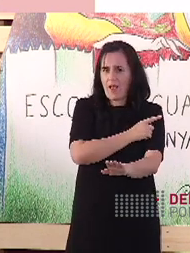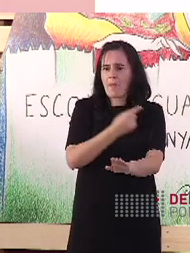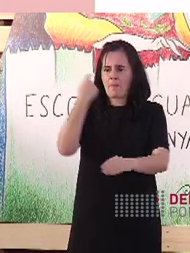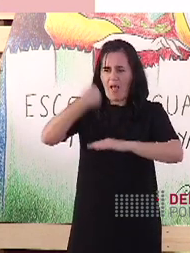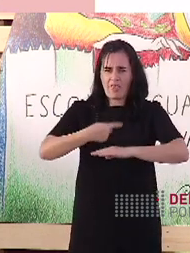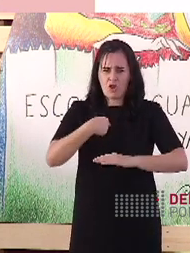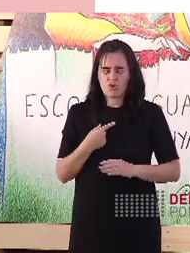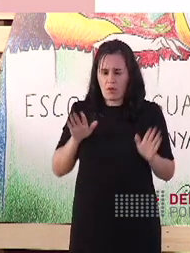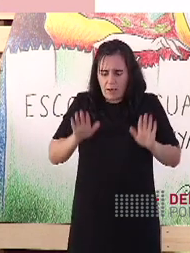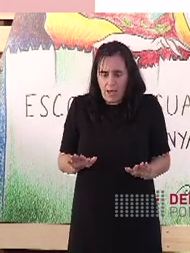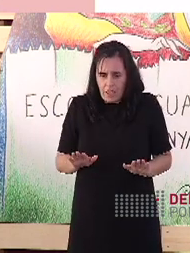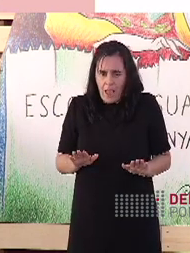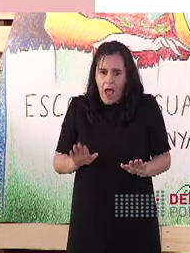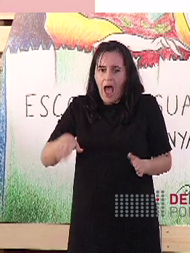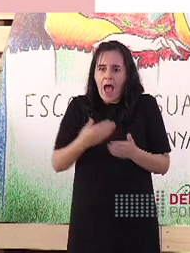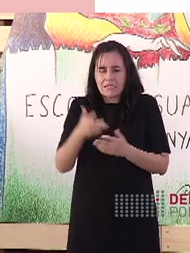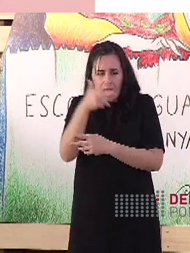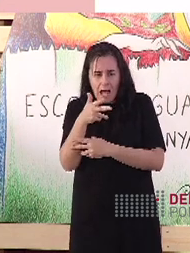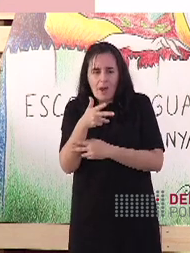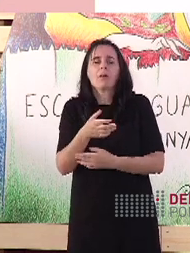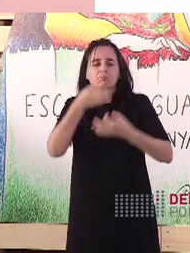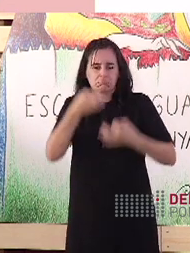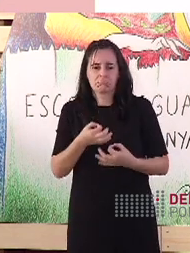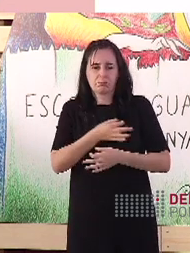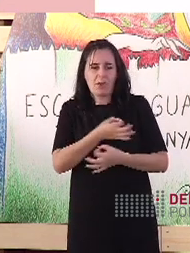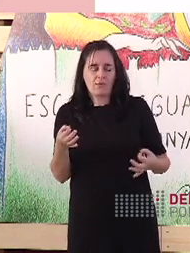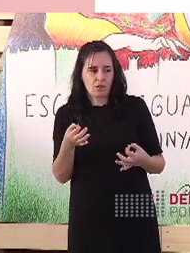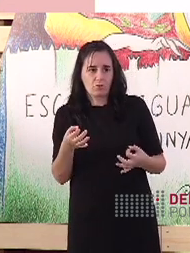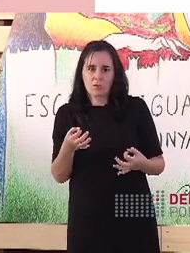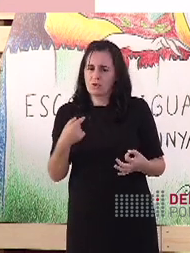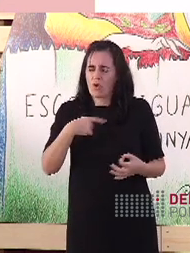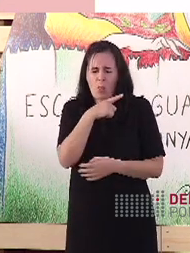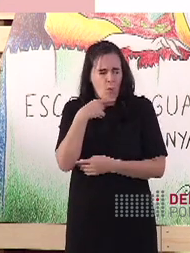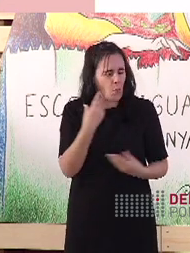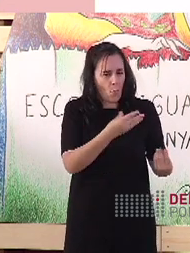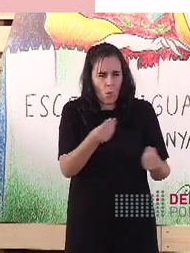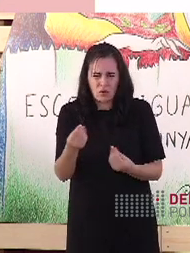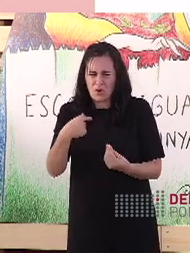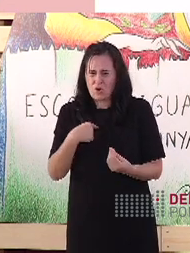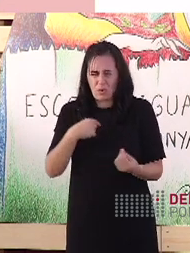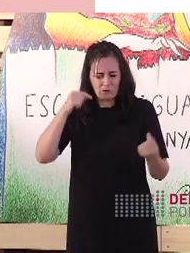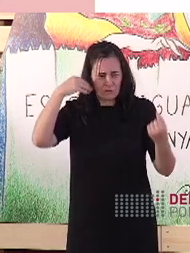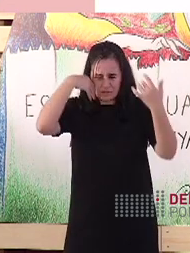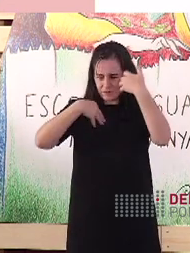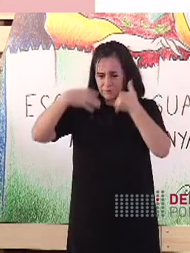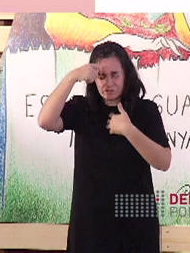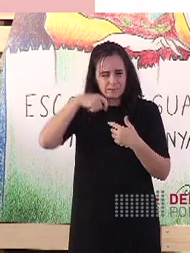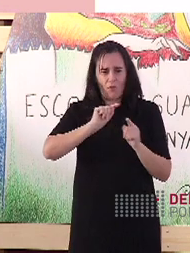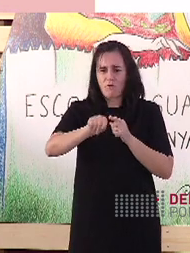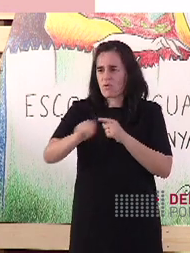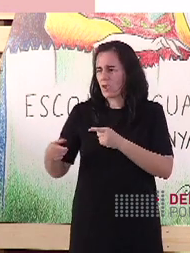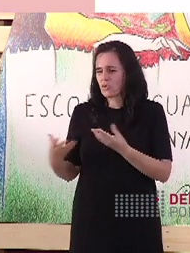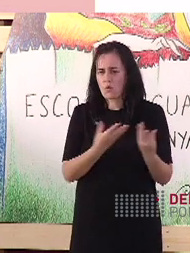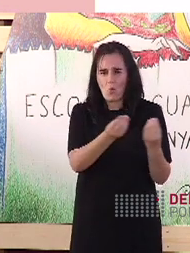misma posición hasta que el cámara estaba satisfecho con las tomas. Era realmente doloroso. Tenía fluidos corporales por toda la cara o allí donde al productor